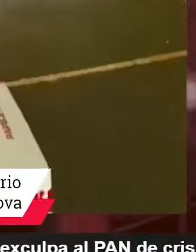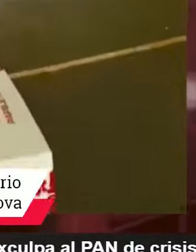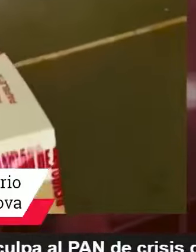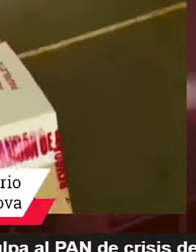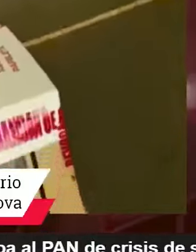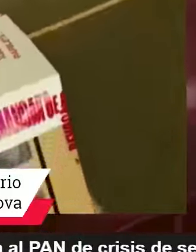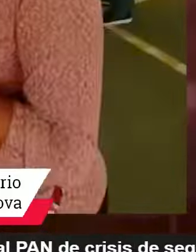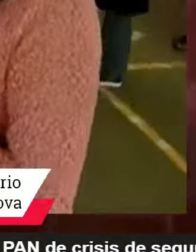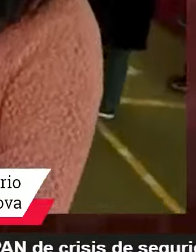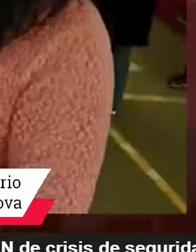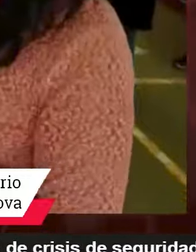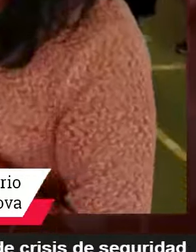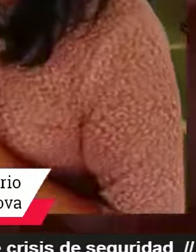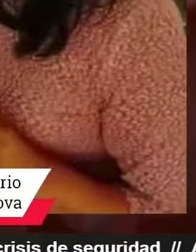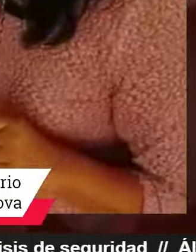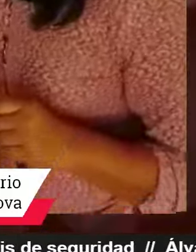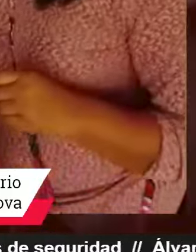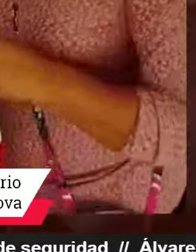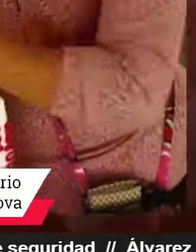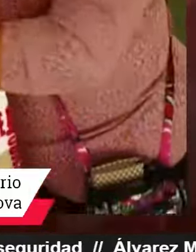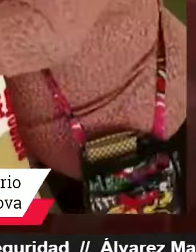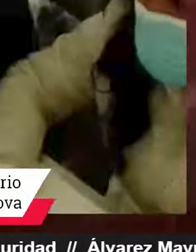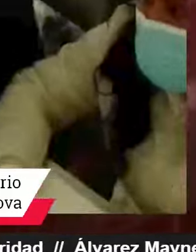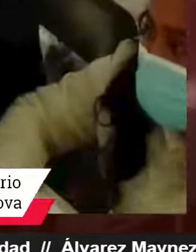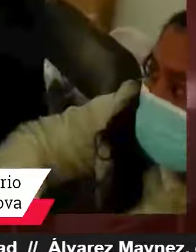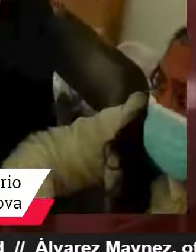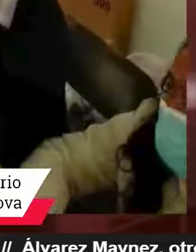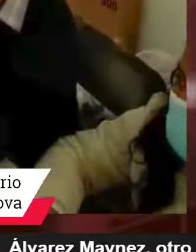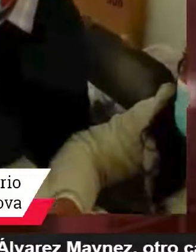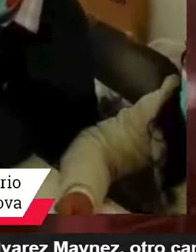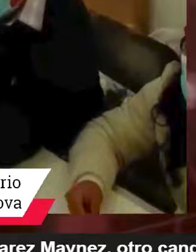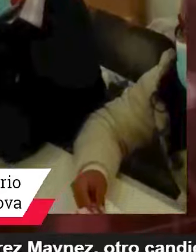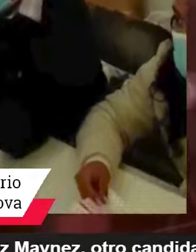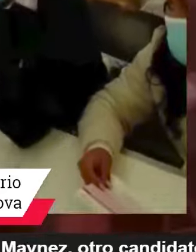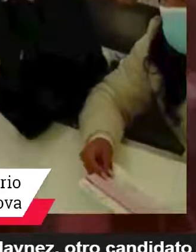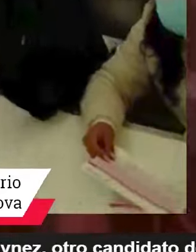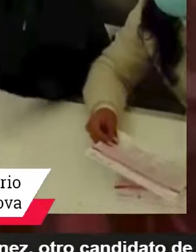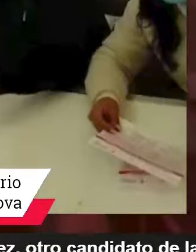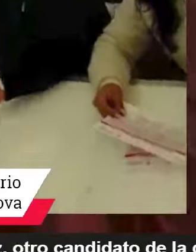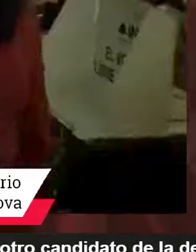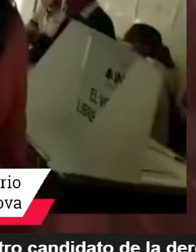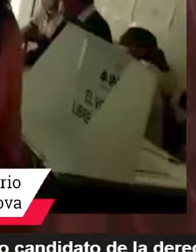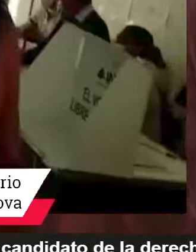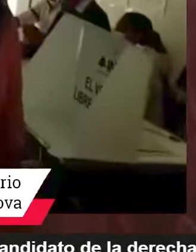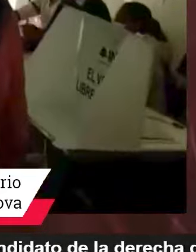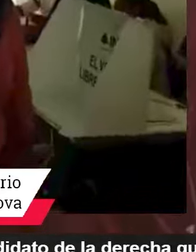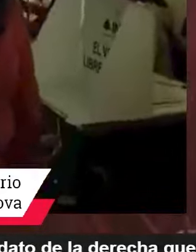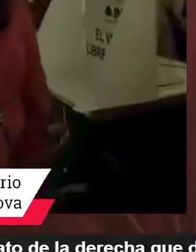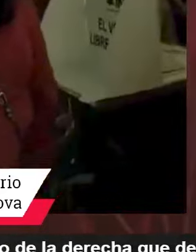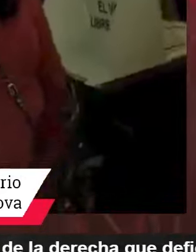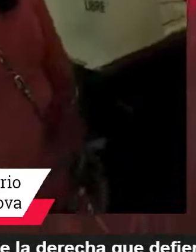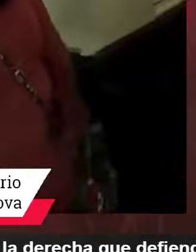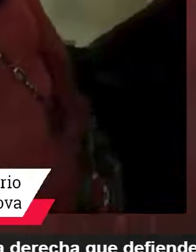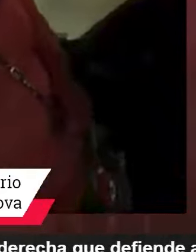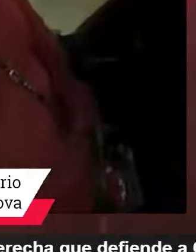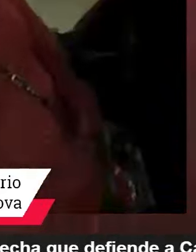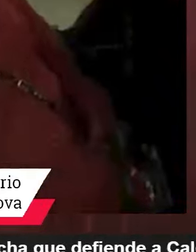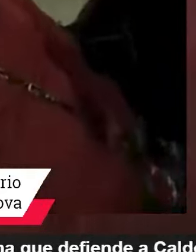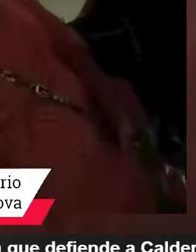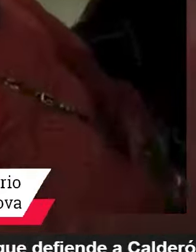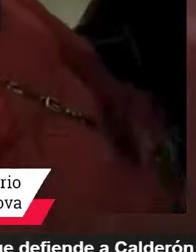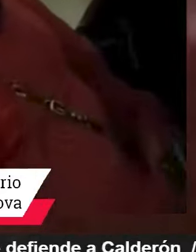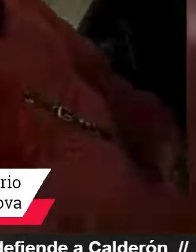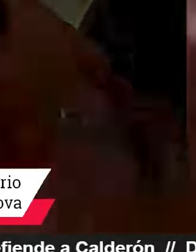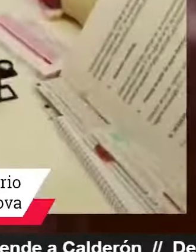venido sancionando al presidente López Obrador incluso tergiversando las palabras del presidente en torno a sochil Gálvez es una